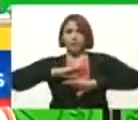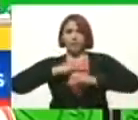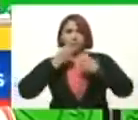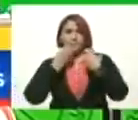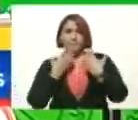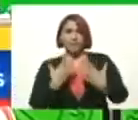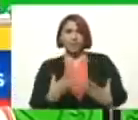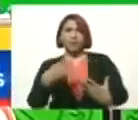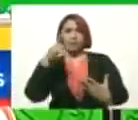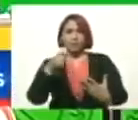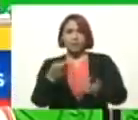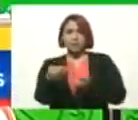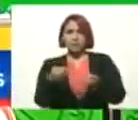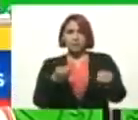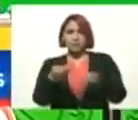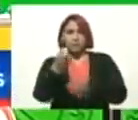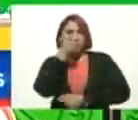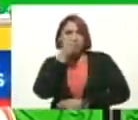pueblo.